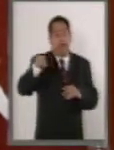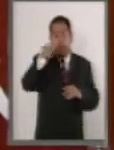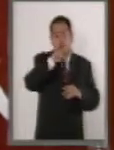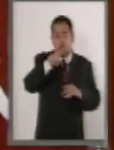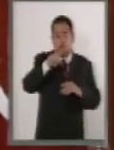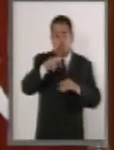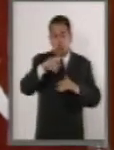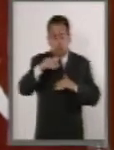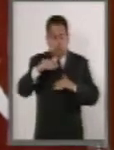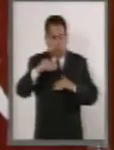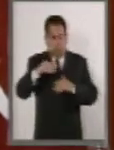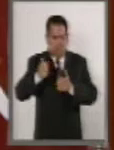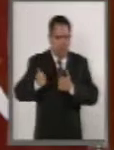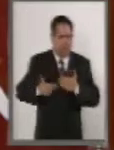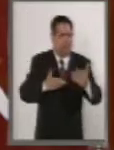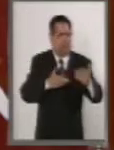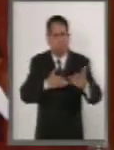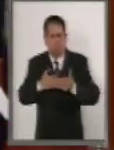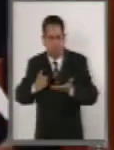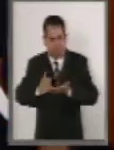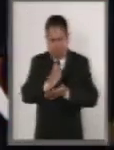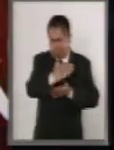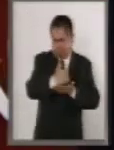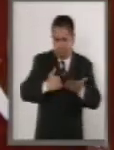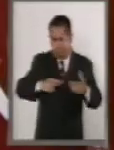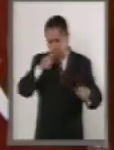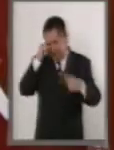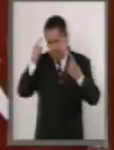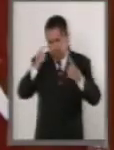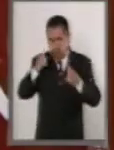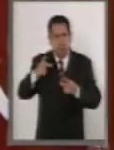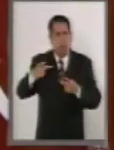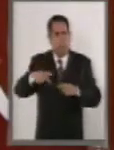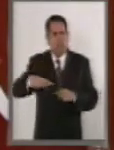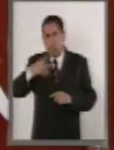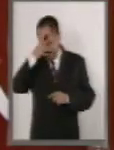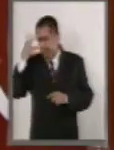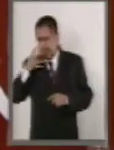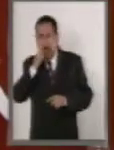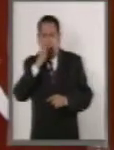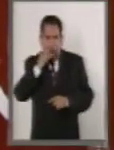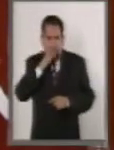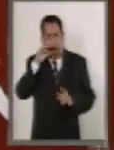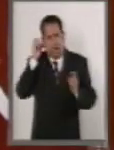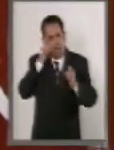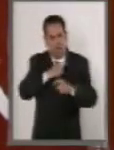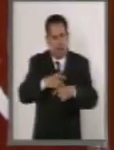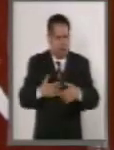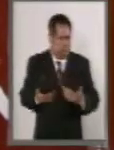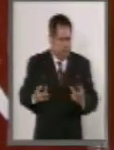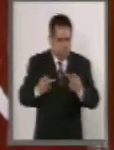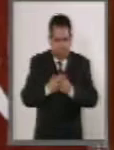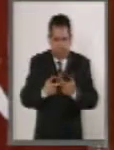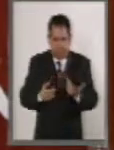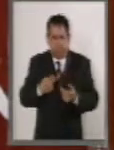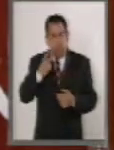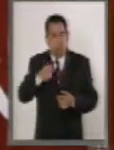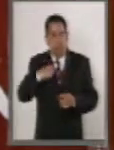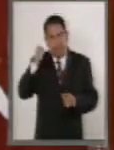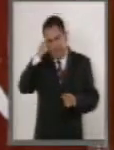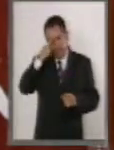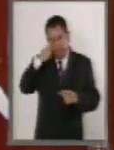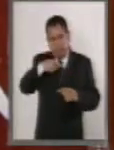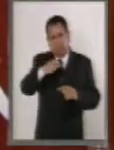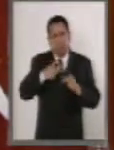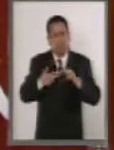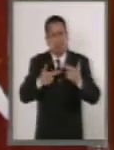a que un ser humano pueda obtener una visa. Y esto, sin duda, plantea nuevos desafíos para nuestra